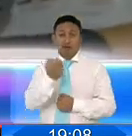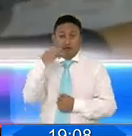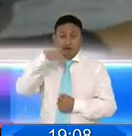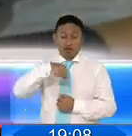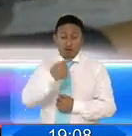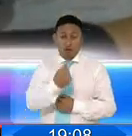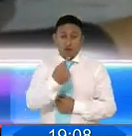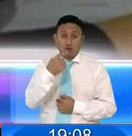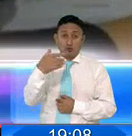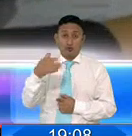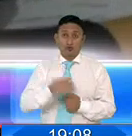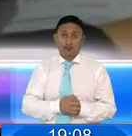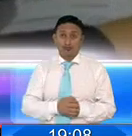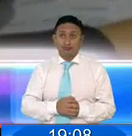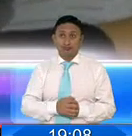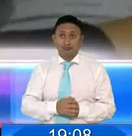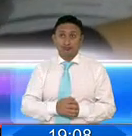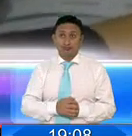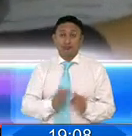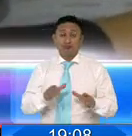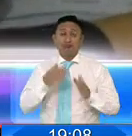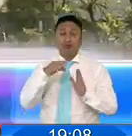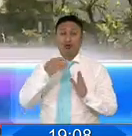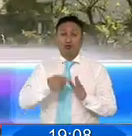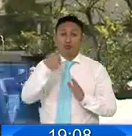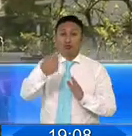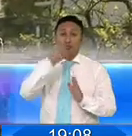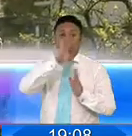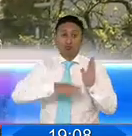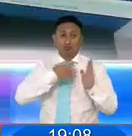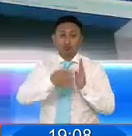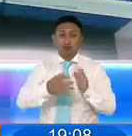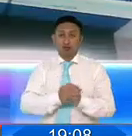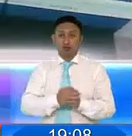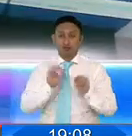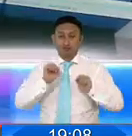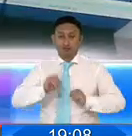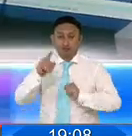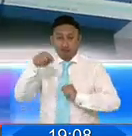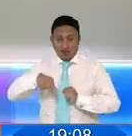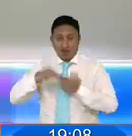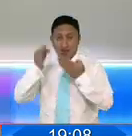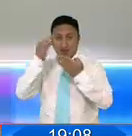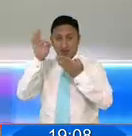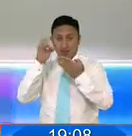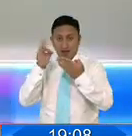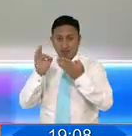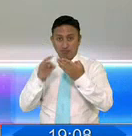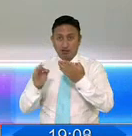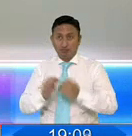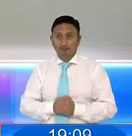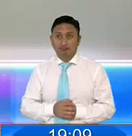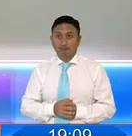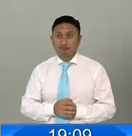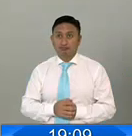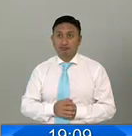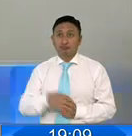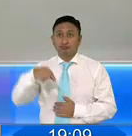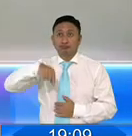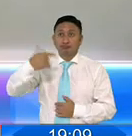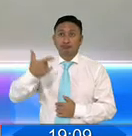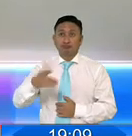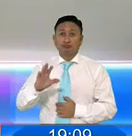una sola bandera. Lo que viene en el calendario electoral es la calificación de candidaturas. Los técnicos que hicieron